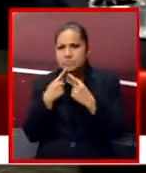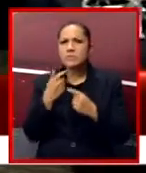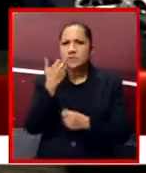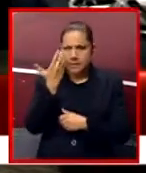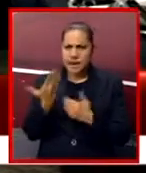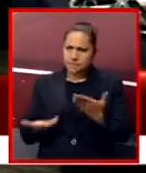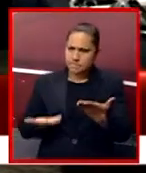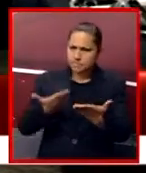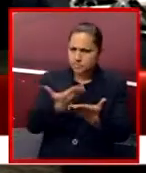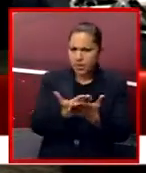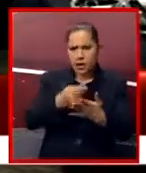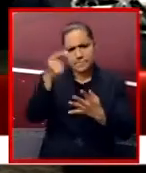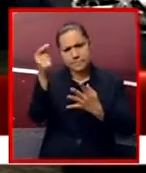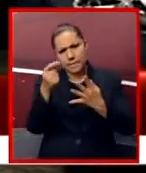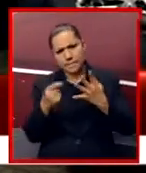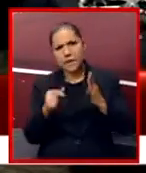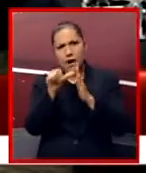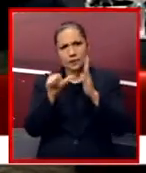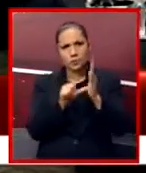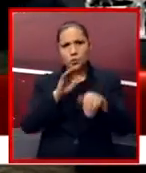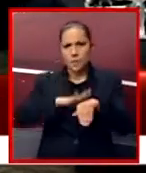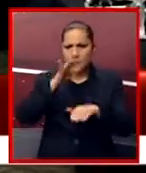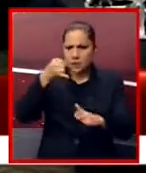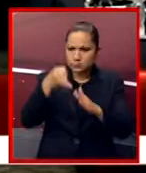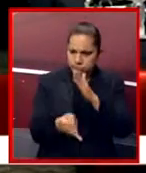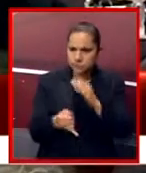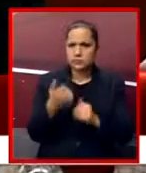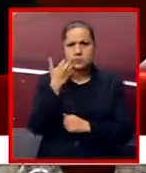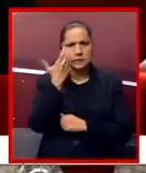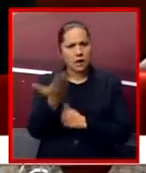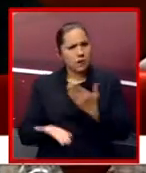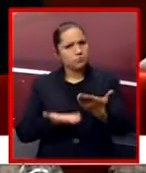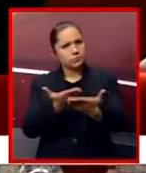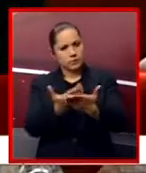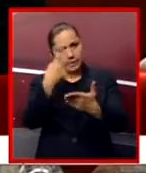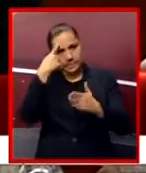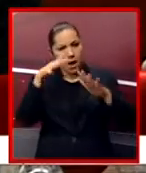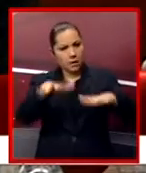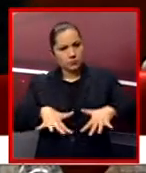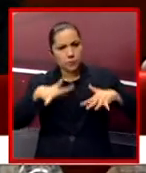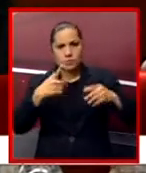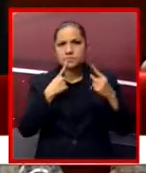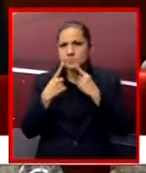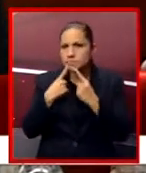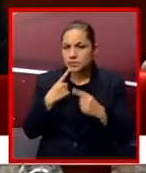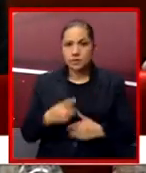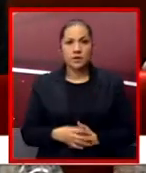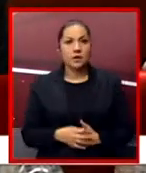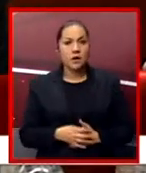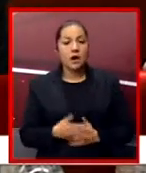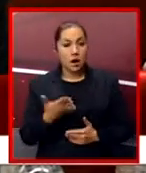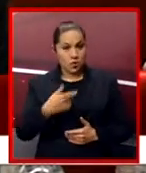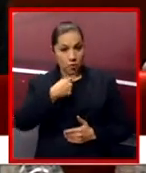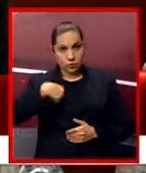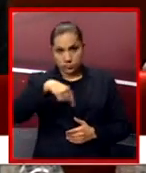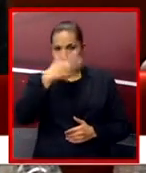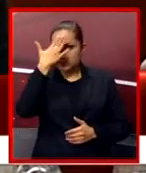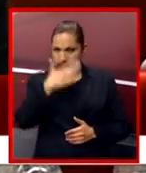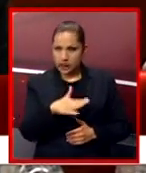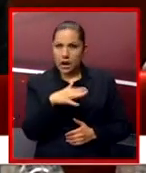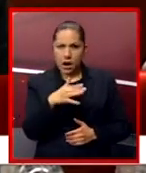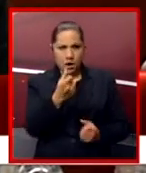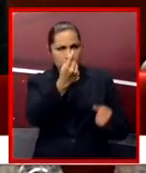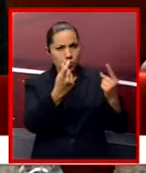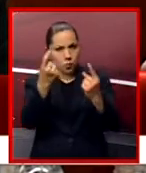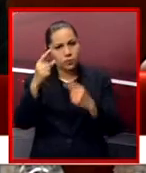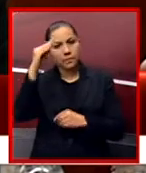presentarían todas sus reservas ante el Pleno. Nosotros hemos señalado, y celebro que aquí haya expresiones similares,